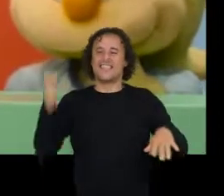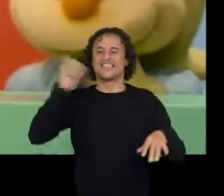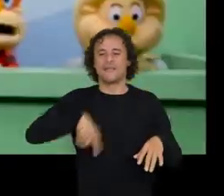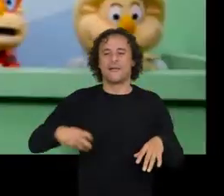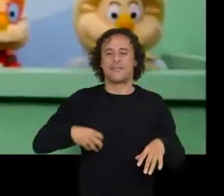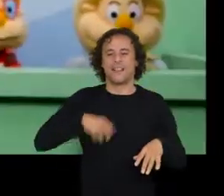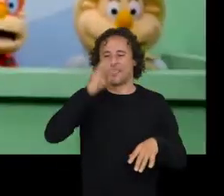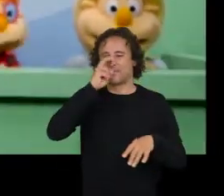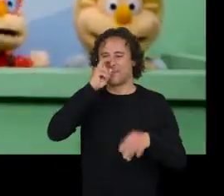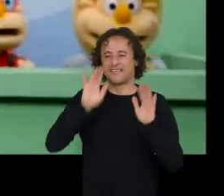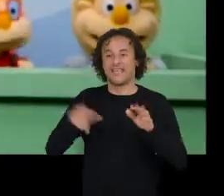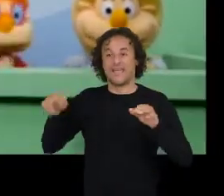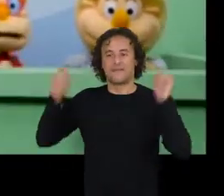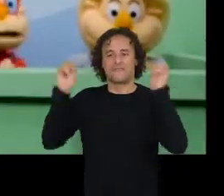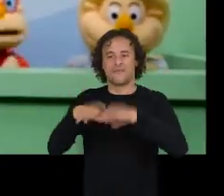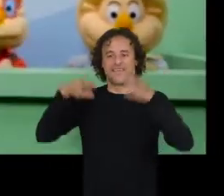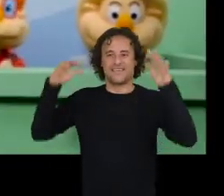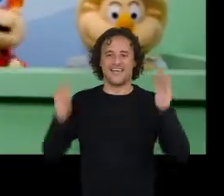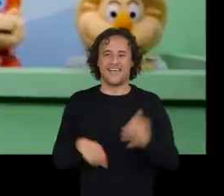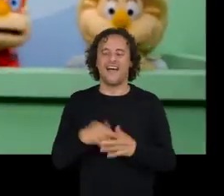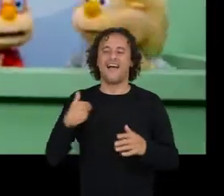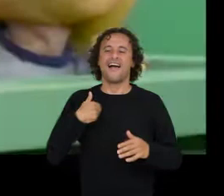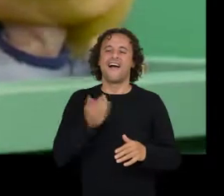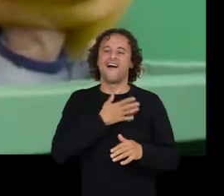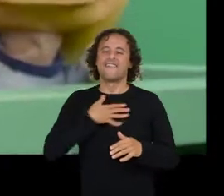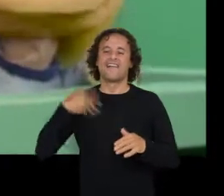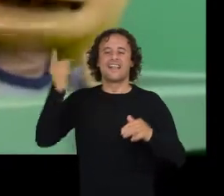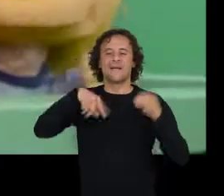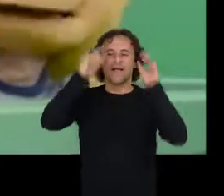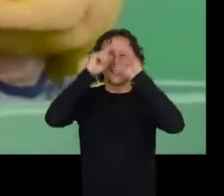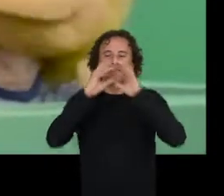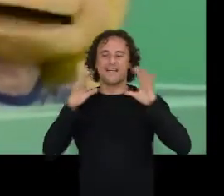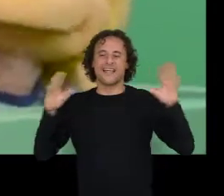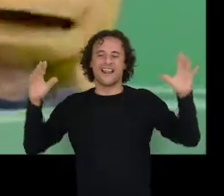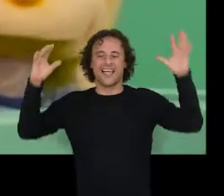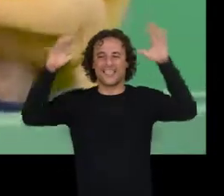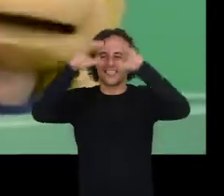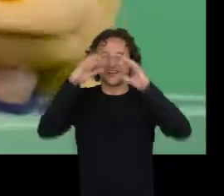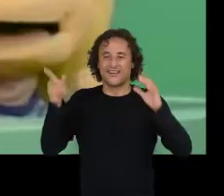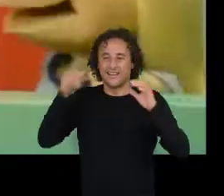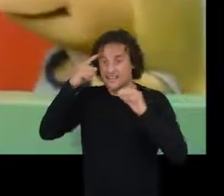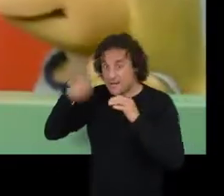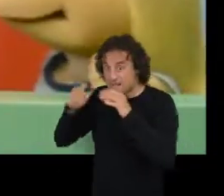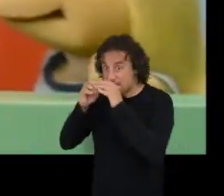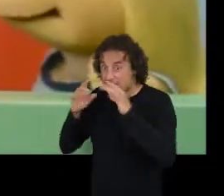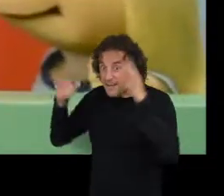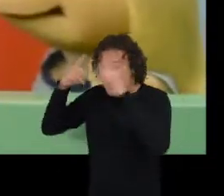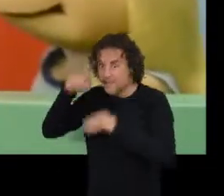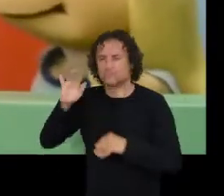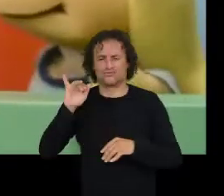enfeitizado. Pois eu tamén quero imaginar cousas. Ti sabes imaginar cousas, Braulio?